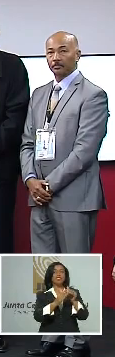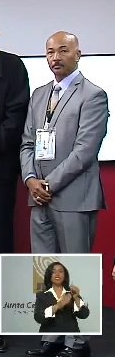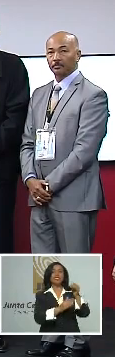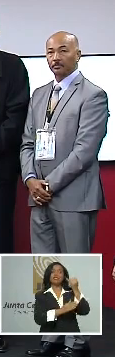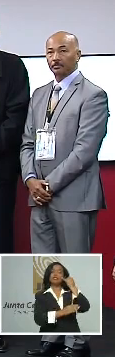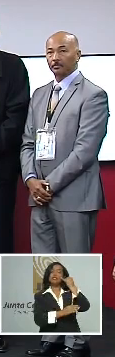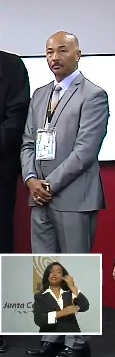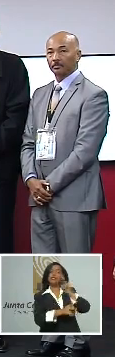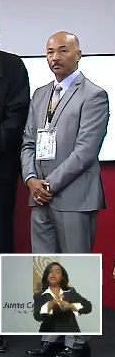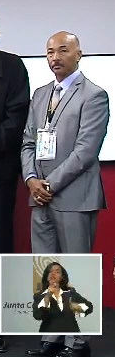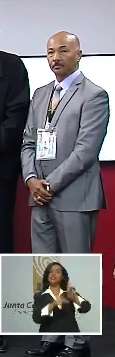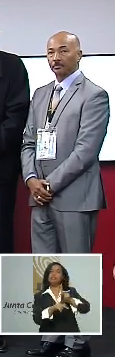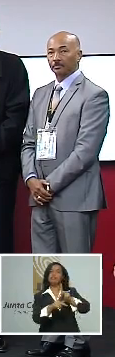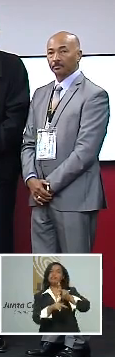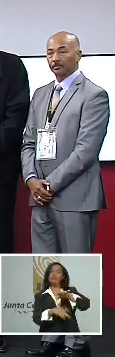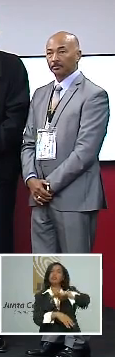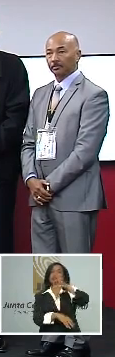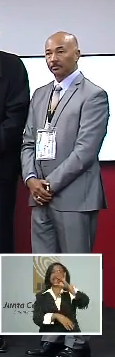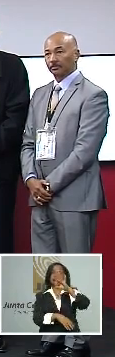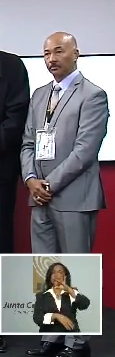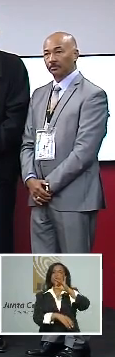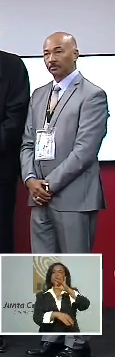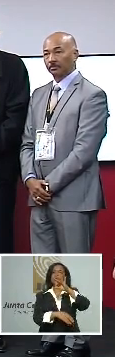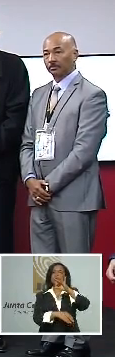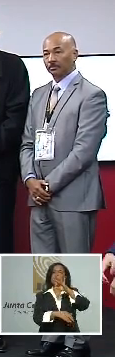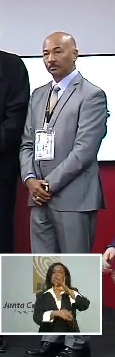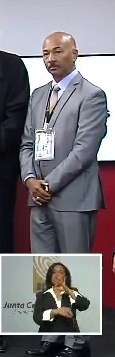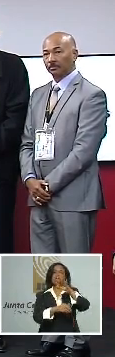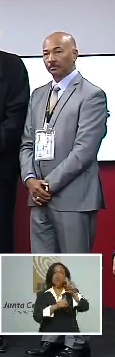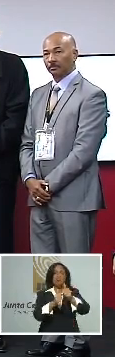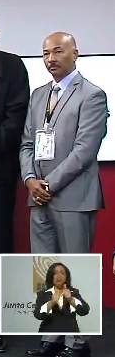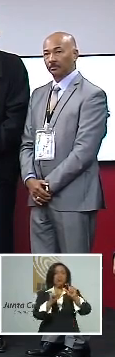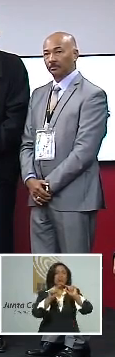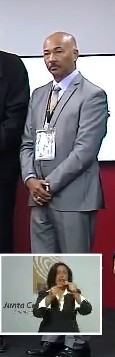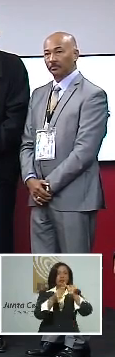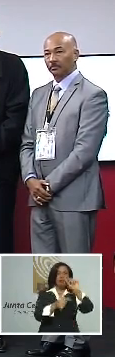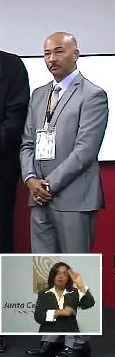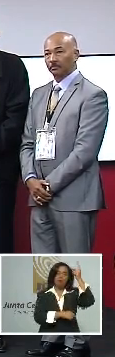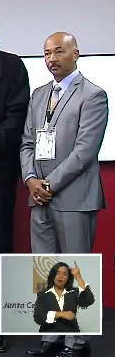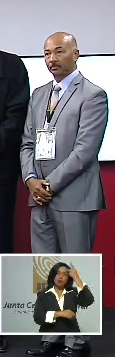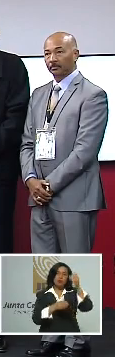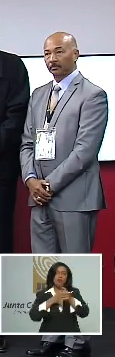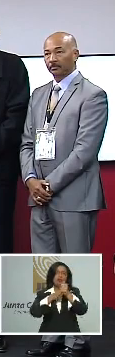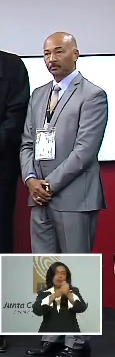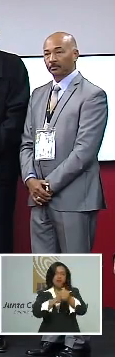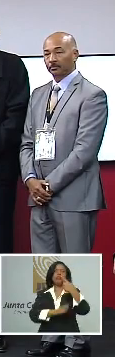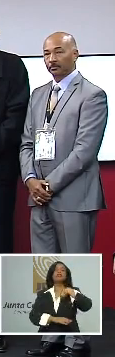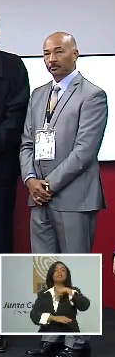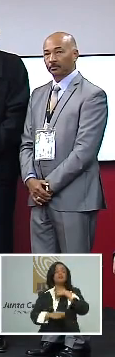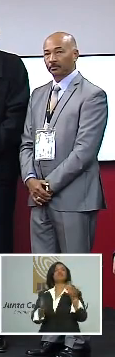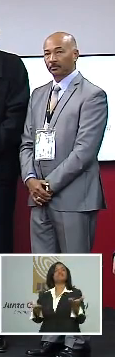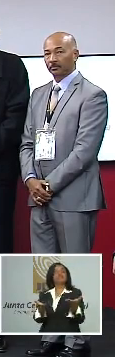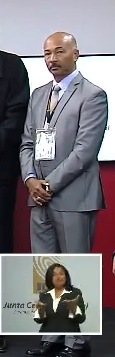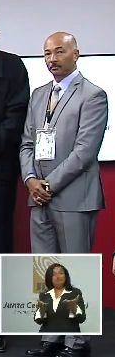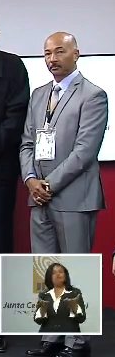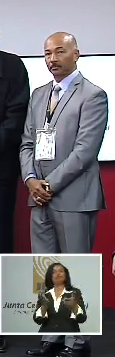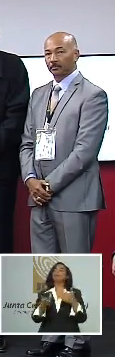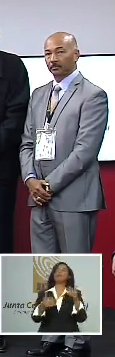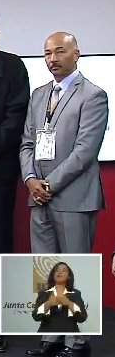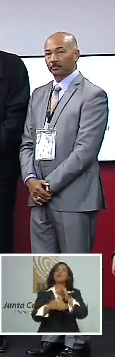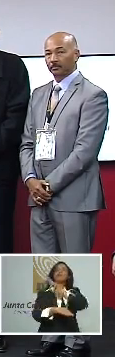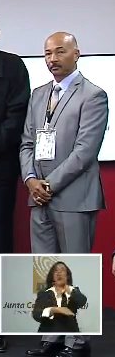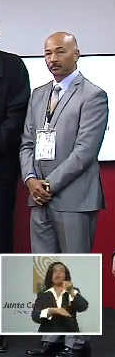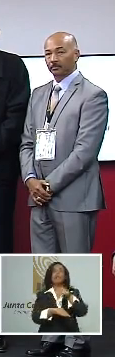a sus candidatos, ahí estaremos con el pueblo. Para esto, esta comisión de seguimiento. Es decir, que todo está en